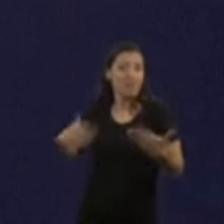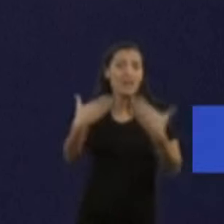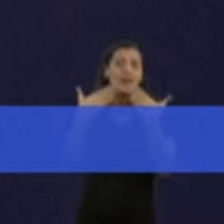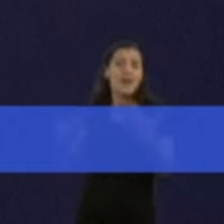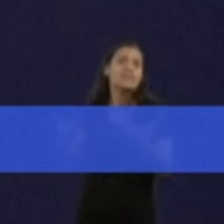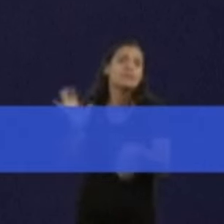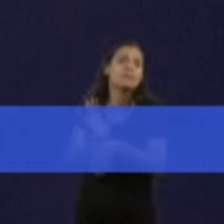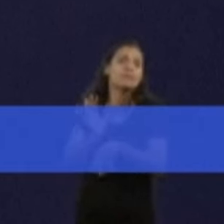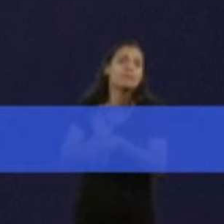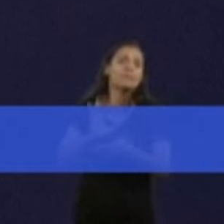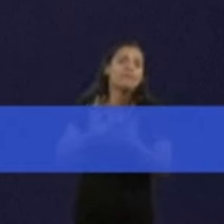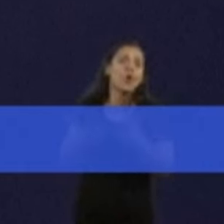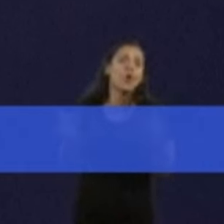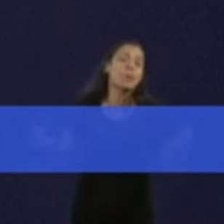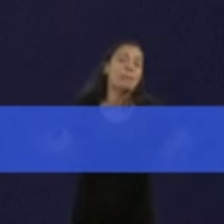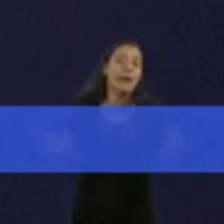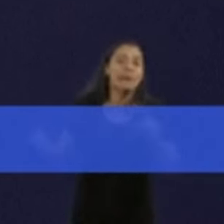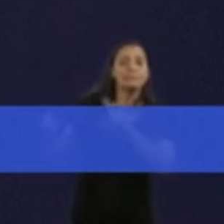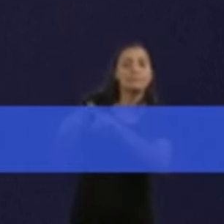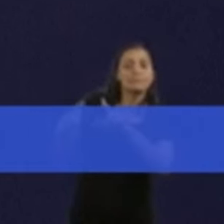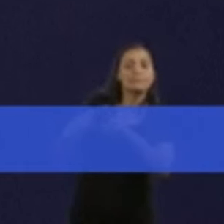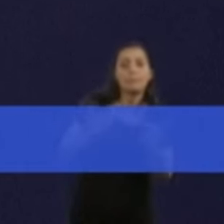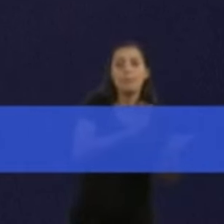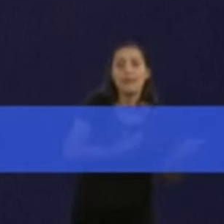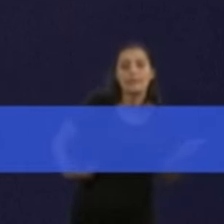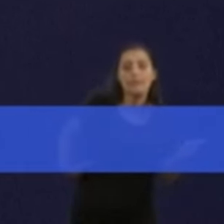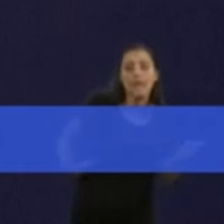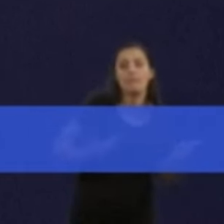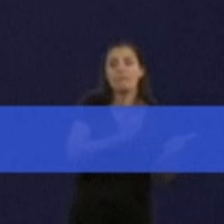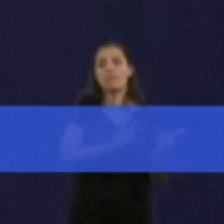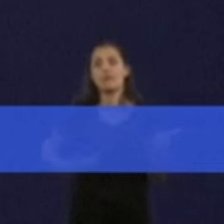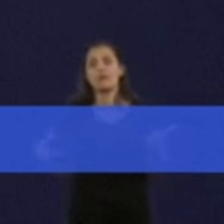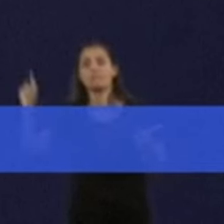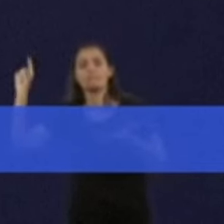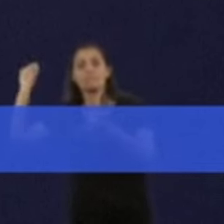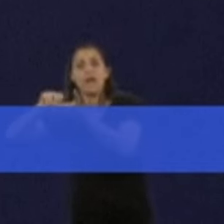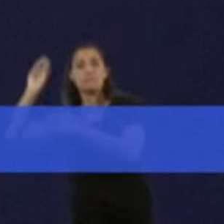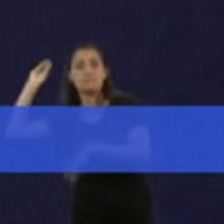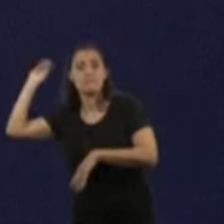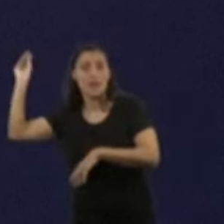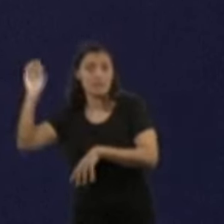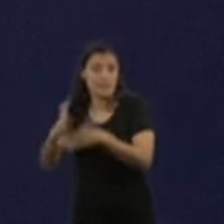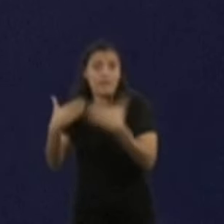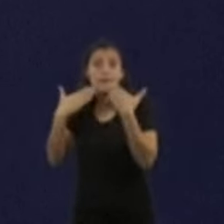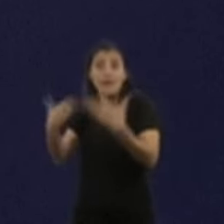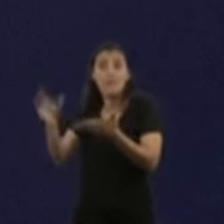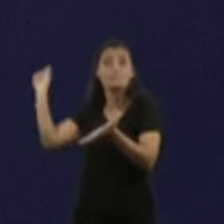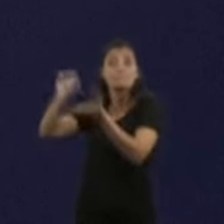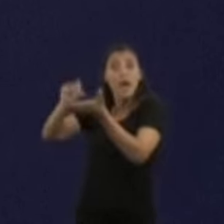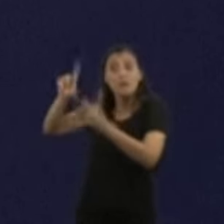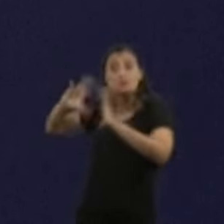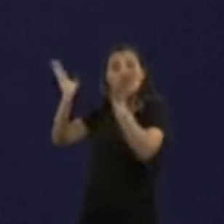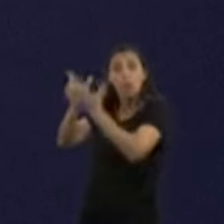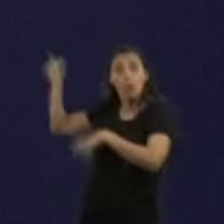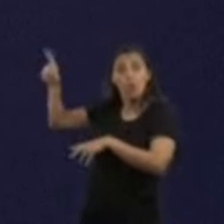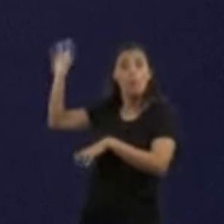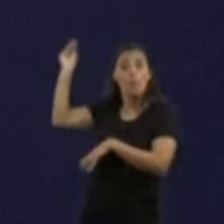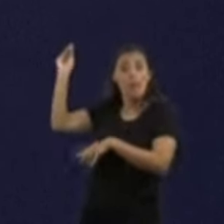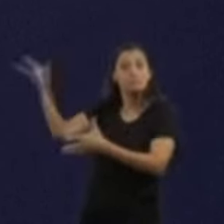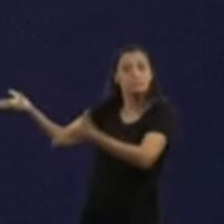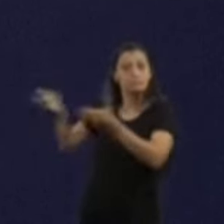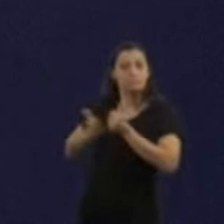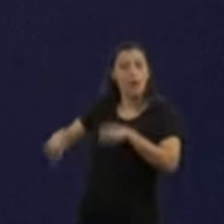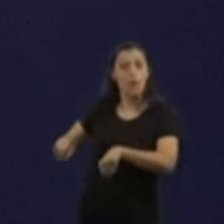en términos de relaciones diplomáticas y de lo que Brasil ha aportado a darnos una mano en